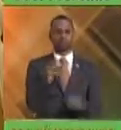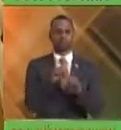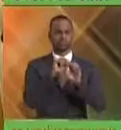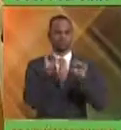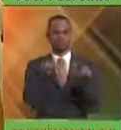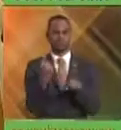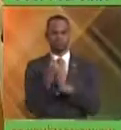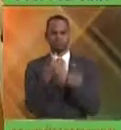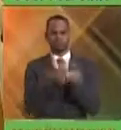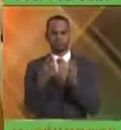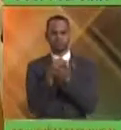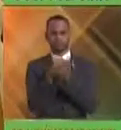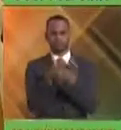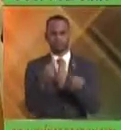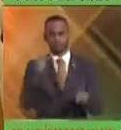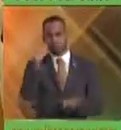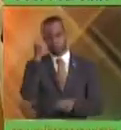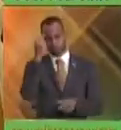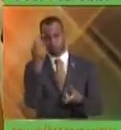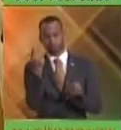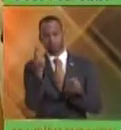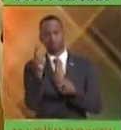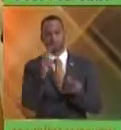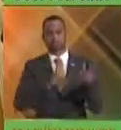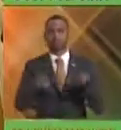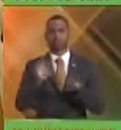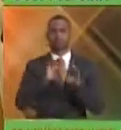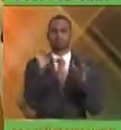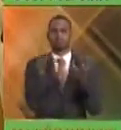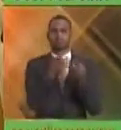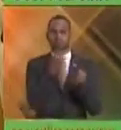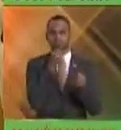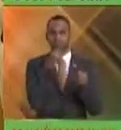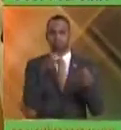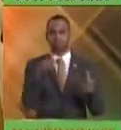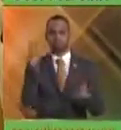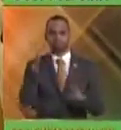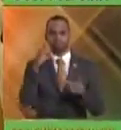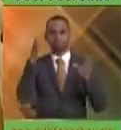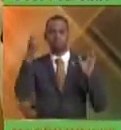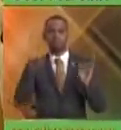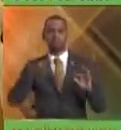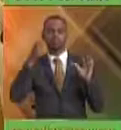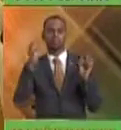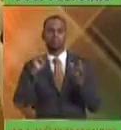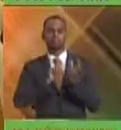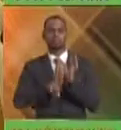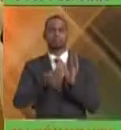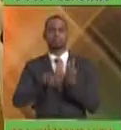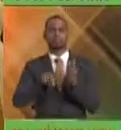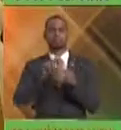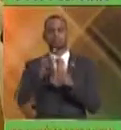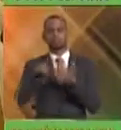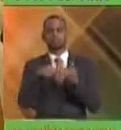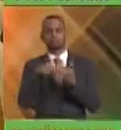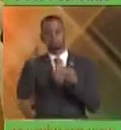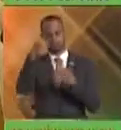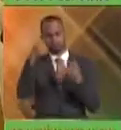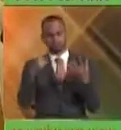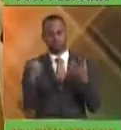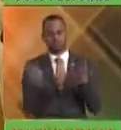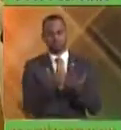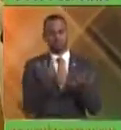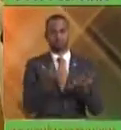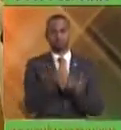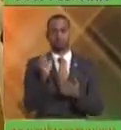beneficiarios del estado que es el que evalúa las familias dominicanas para poder decidir con criterios científicos cuáles necesitan o cuáles